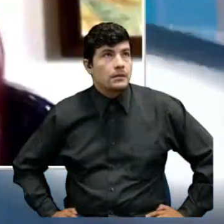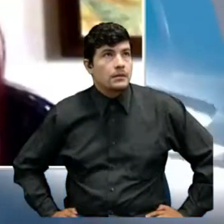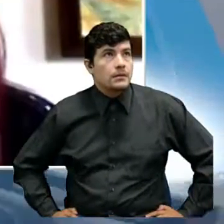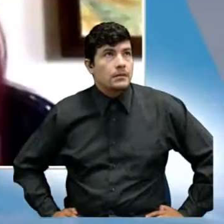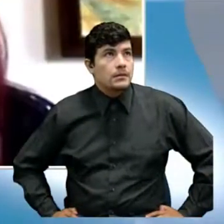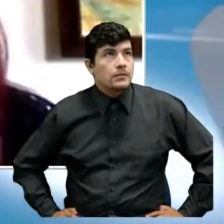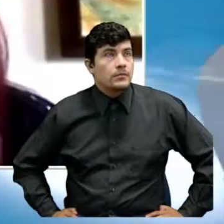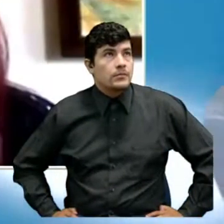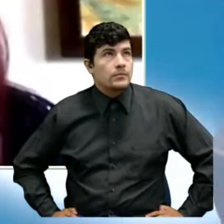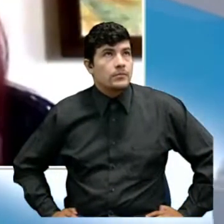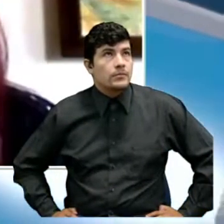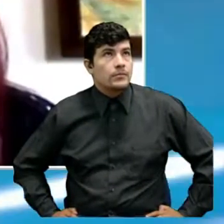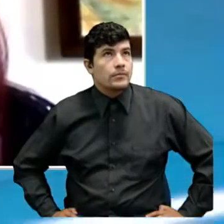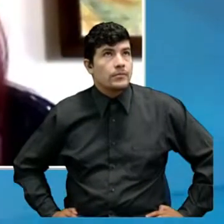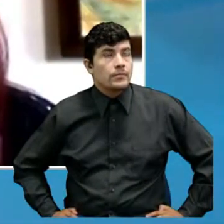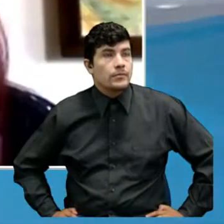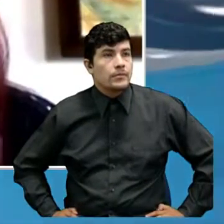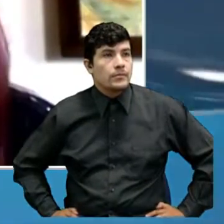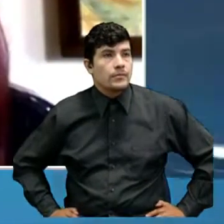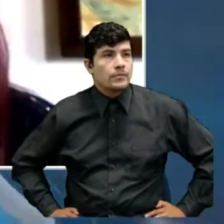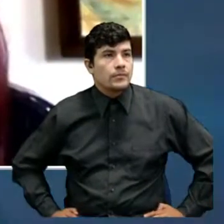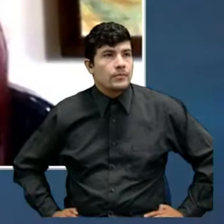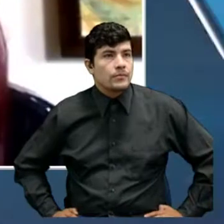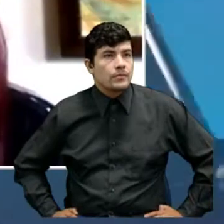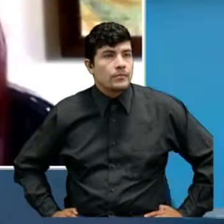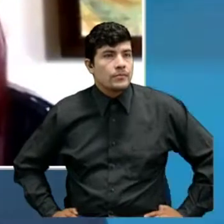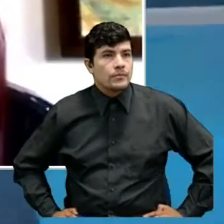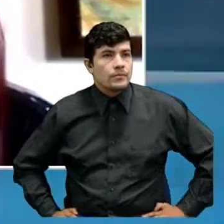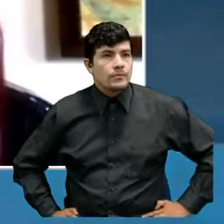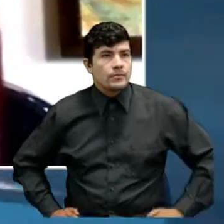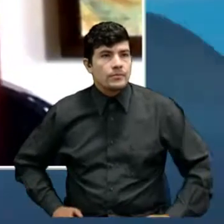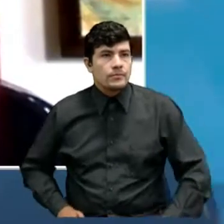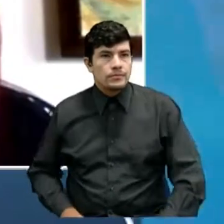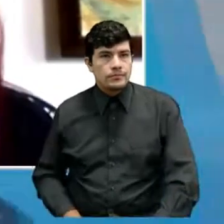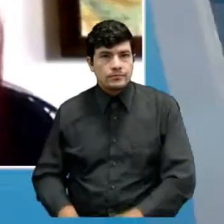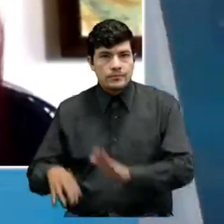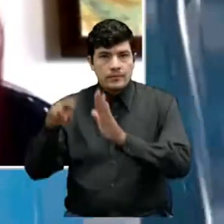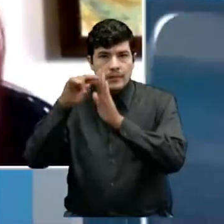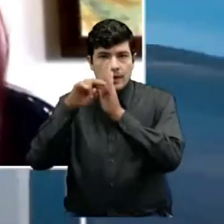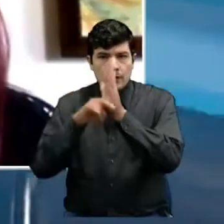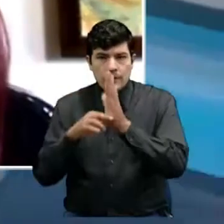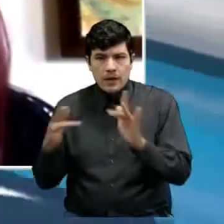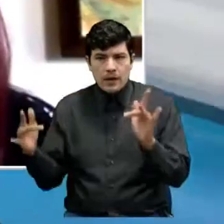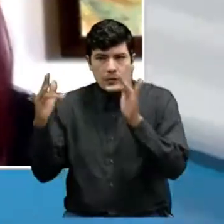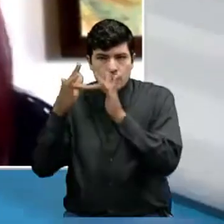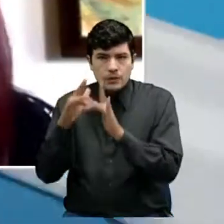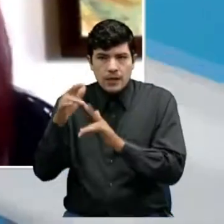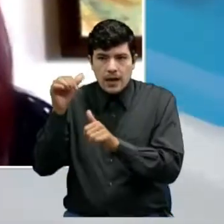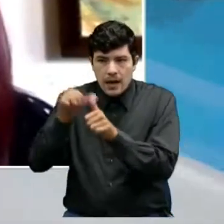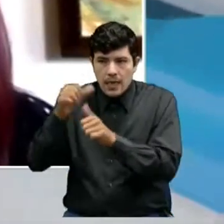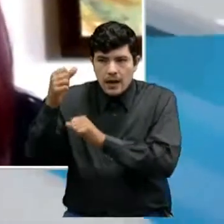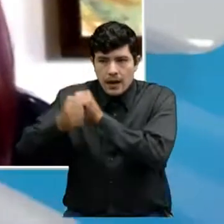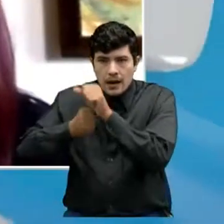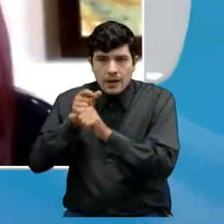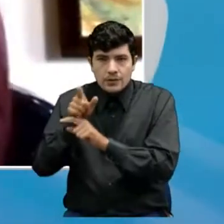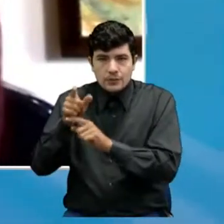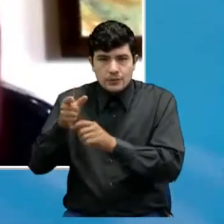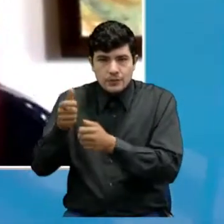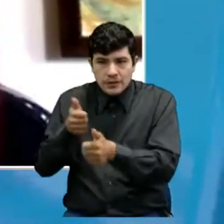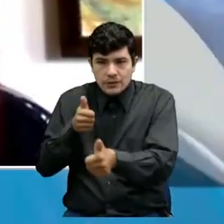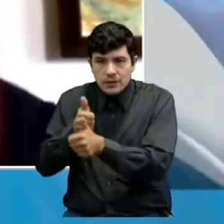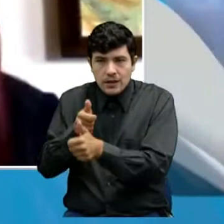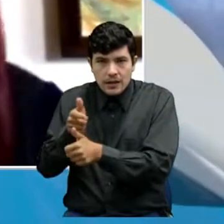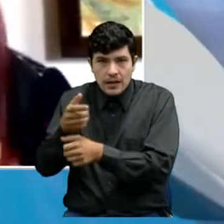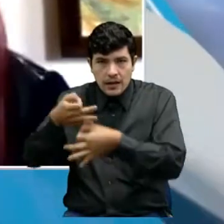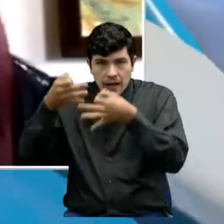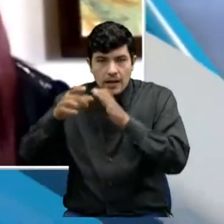El ajuste, me imagino que habla del aumento que se hace de forma anual al salario mínimo mensual legal vigente.